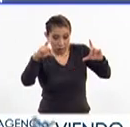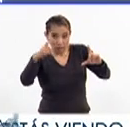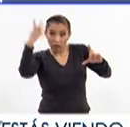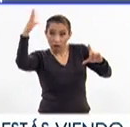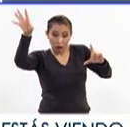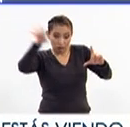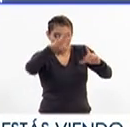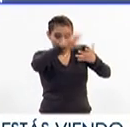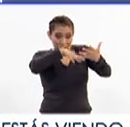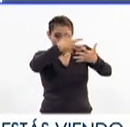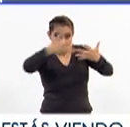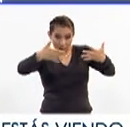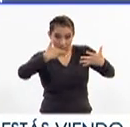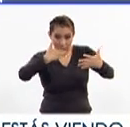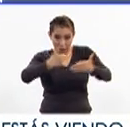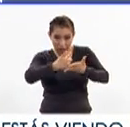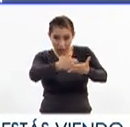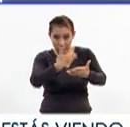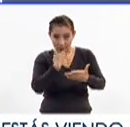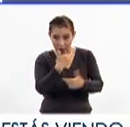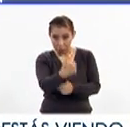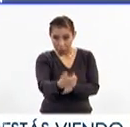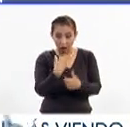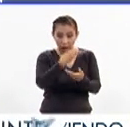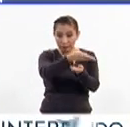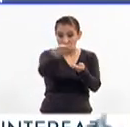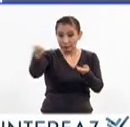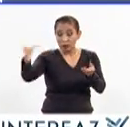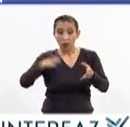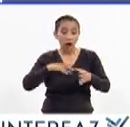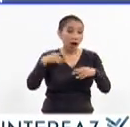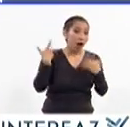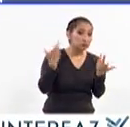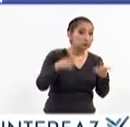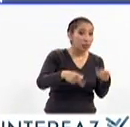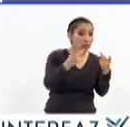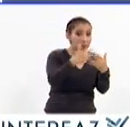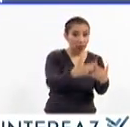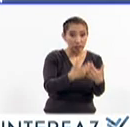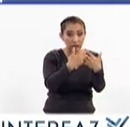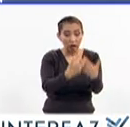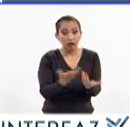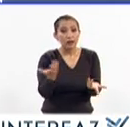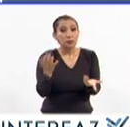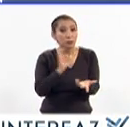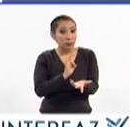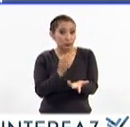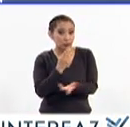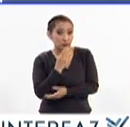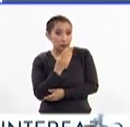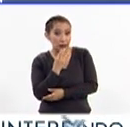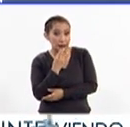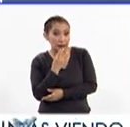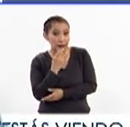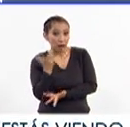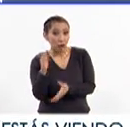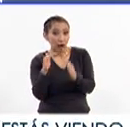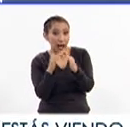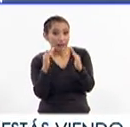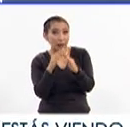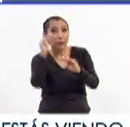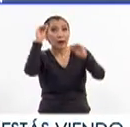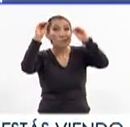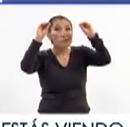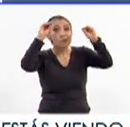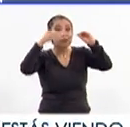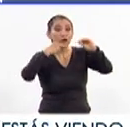solares? ¿Cómo se están distribuyendo? O si hay empresas que los vendan y sobre todo eso, ¿no? La viabilidad de una casa para